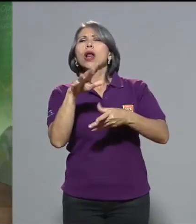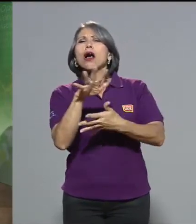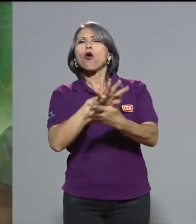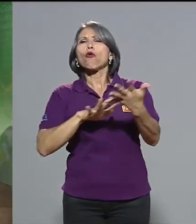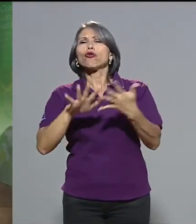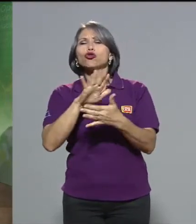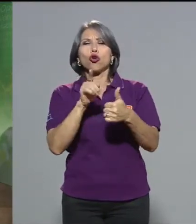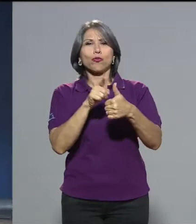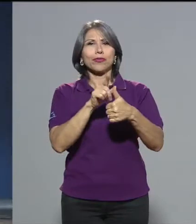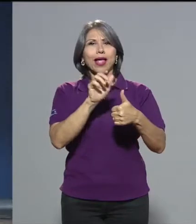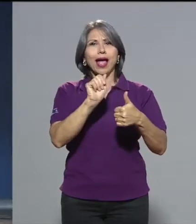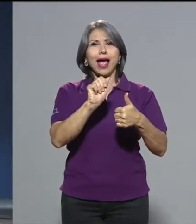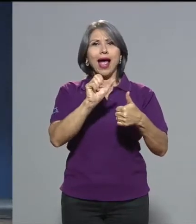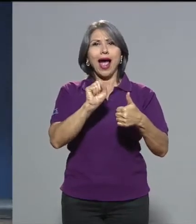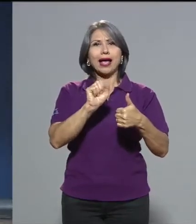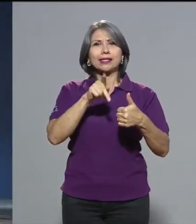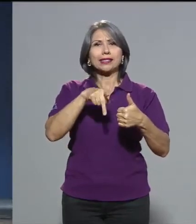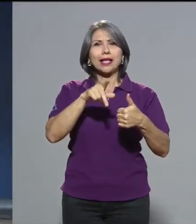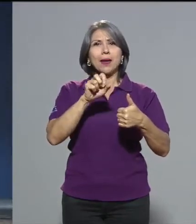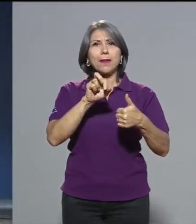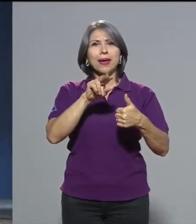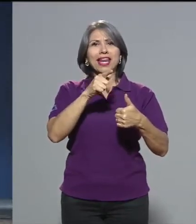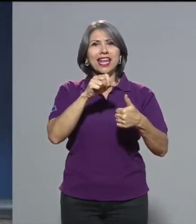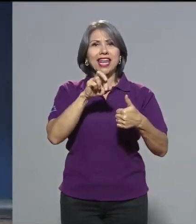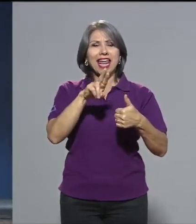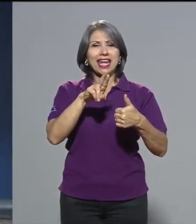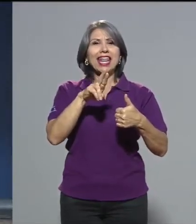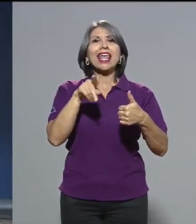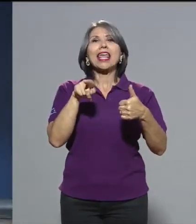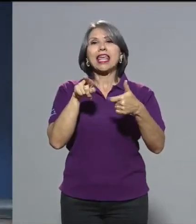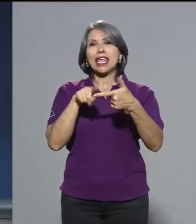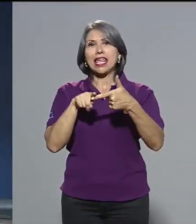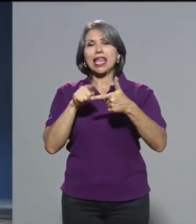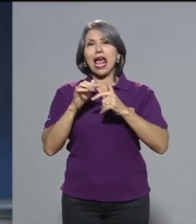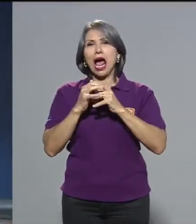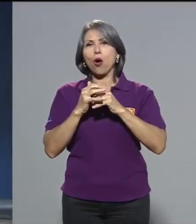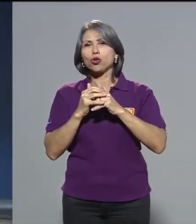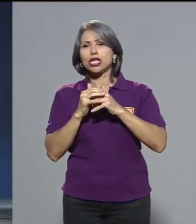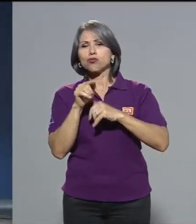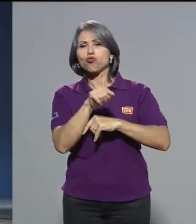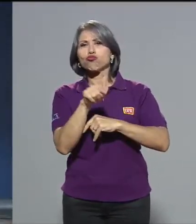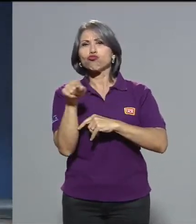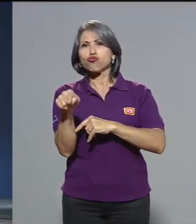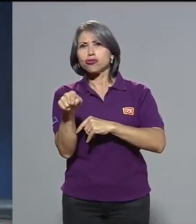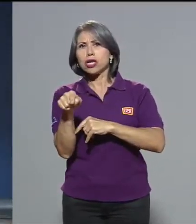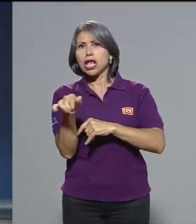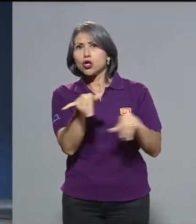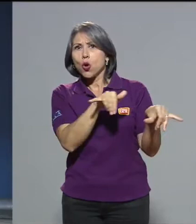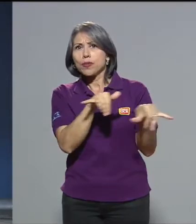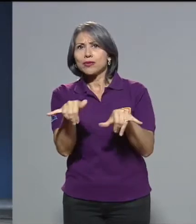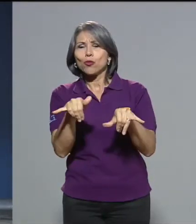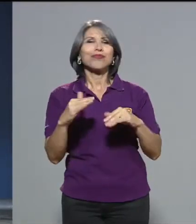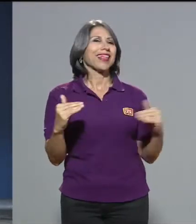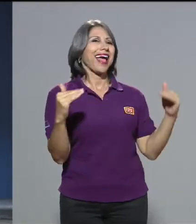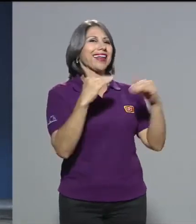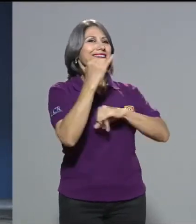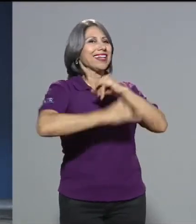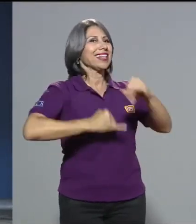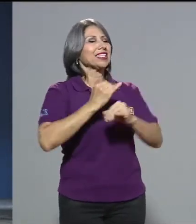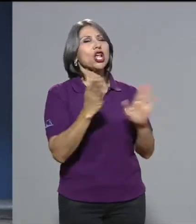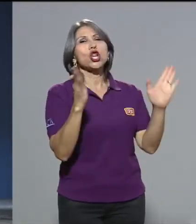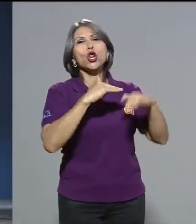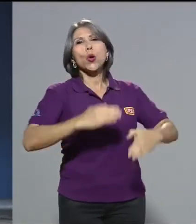mismo, ¿verdad? Sí, bueno, vea, a nivel internacional ya no existe el Asperger. Se sigue usando, y los